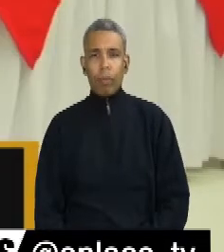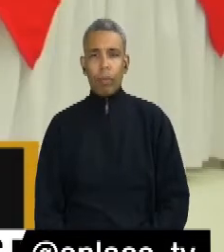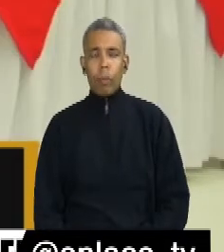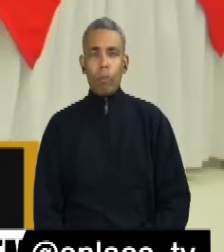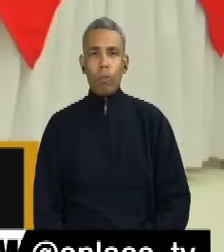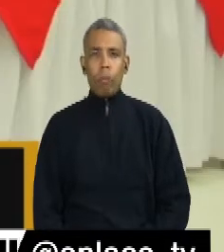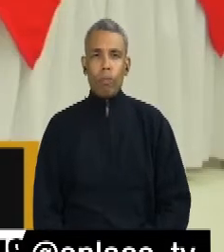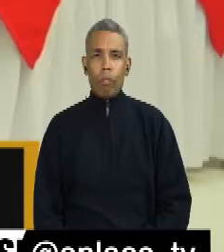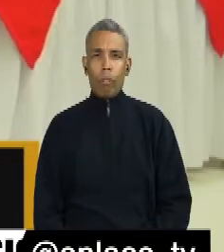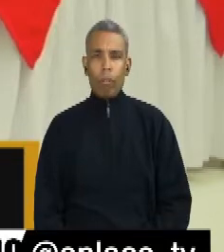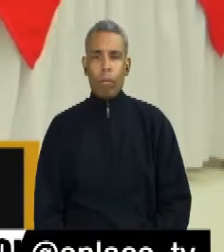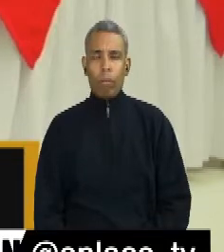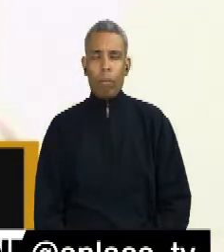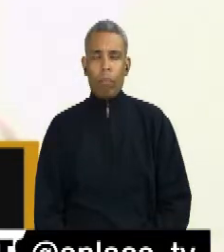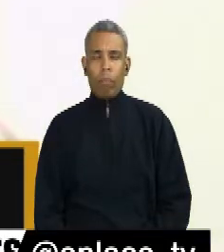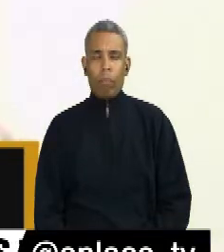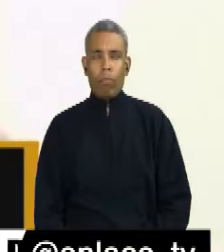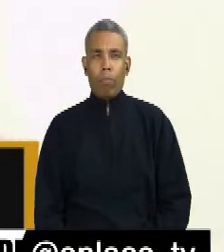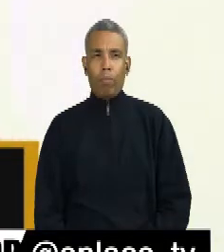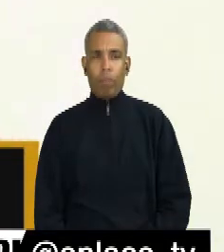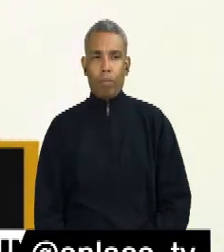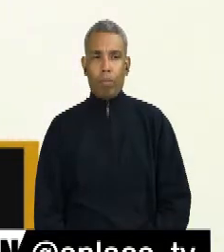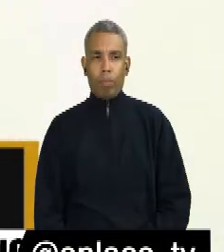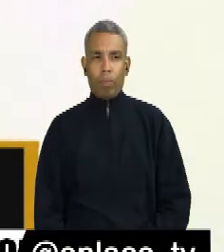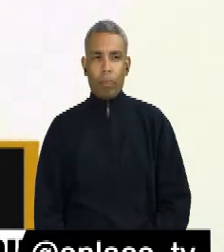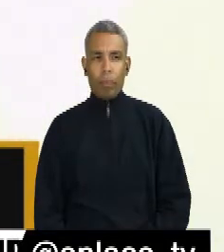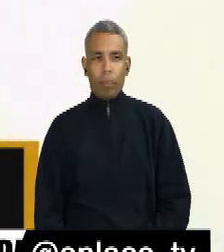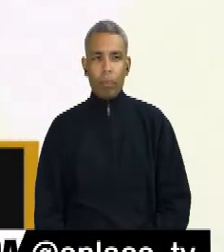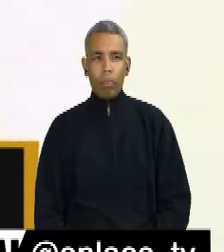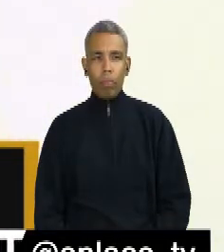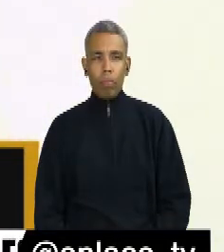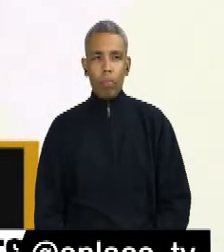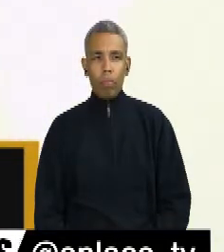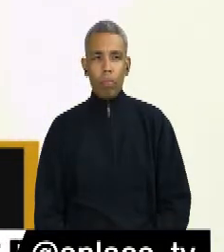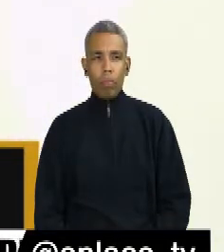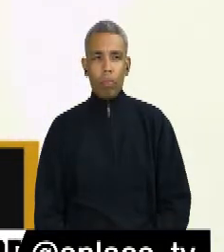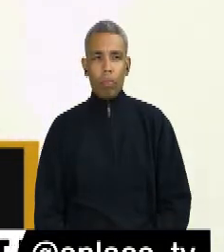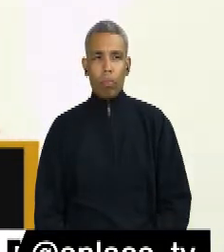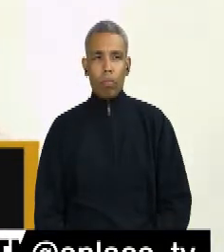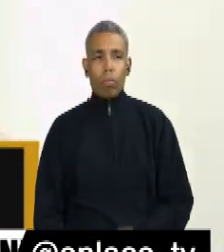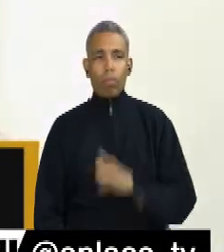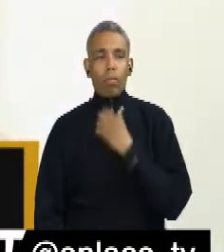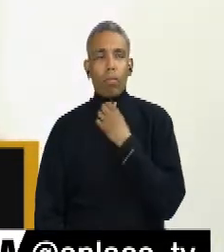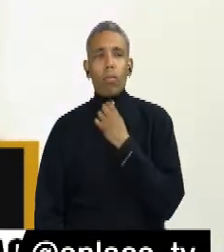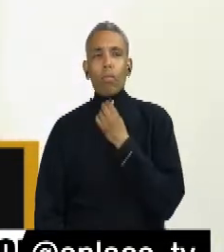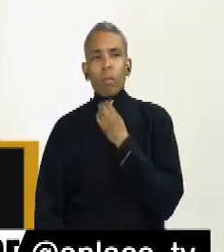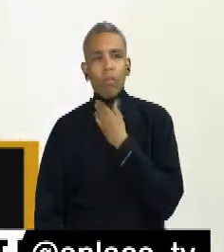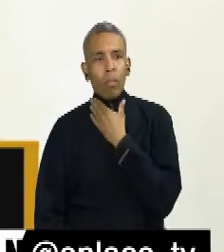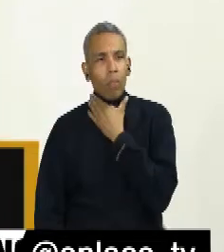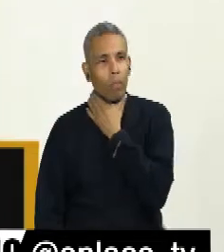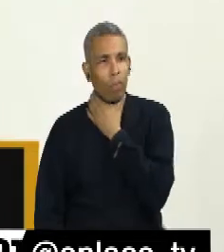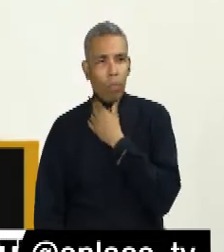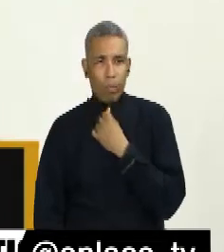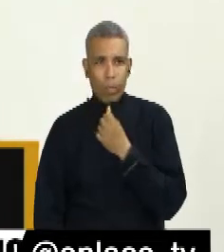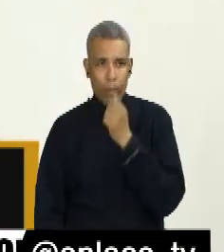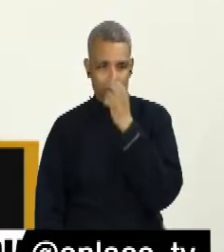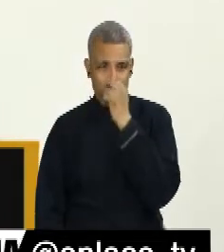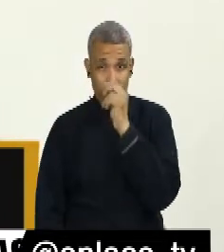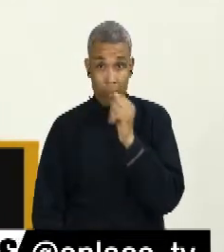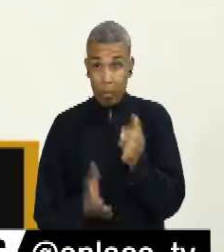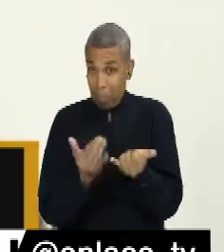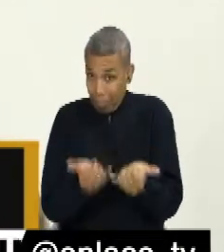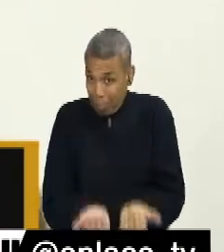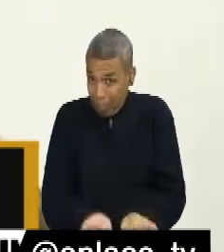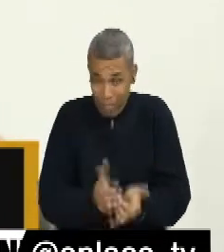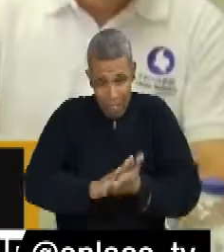ministro del posconflicto, Rafael Pardo Rueda. Tiene toda la fuerza de lo que tiene que construirse en la paz, la democracia, la